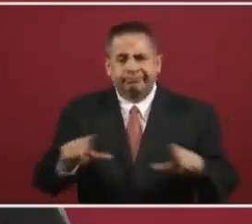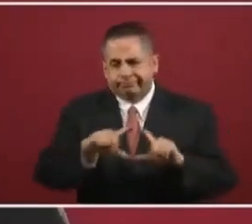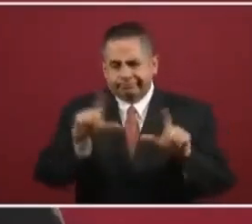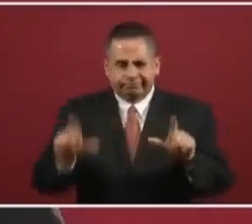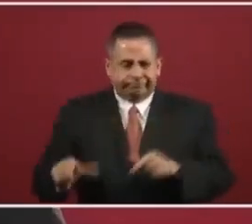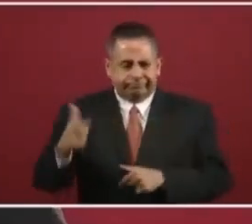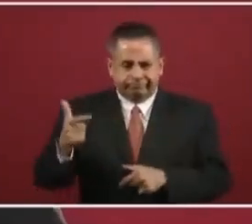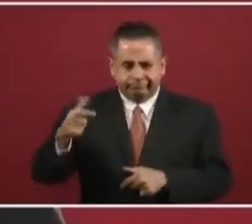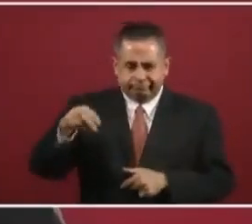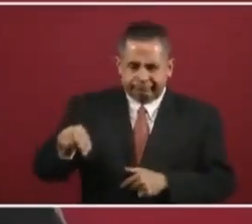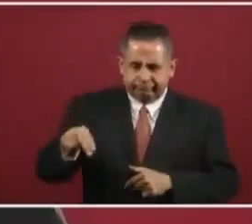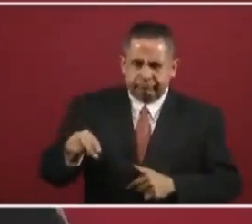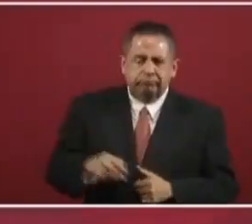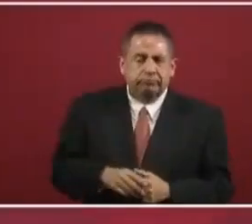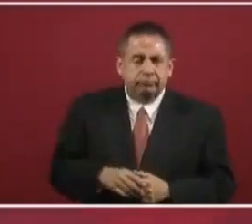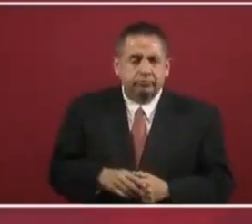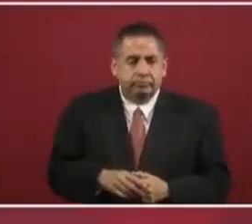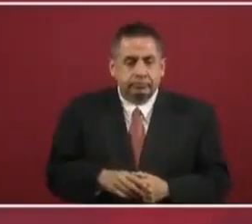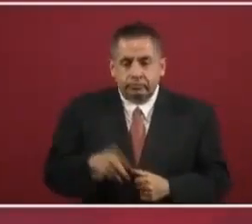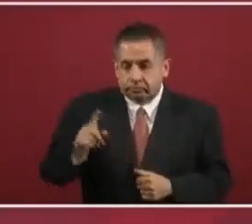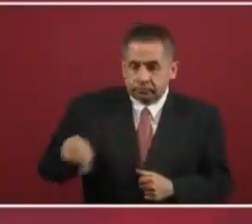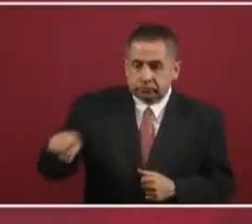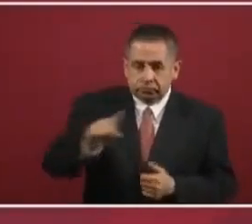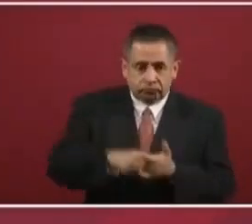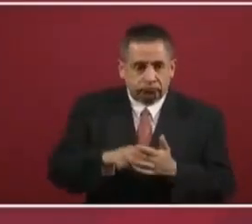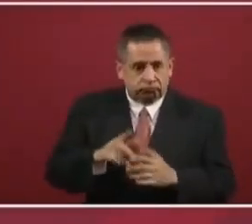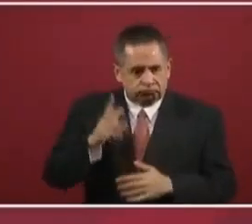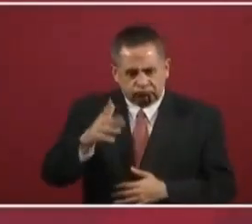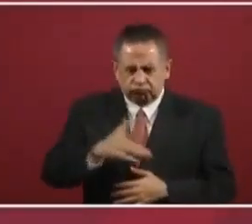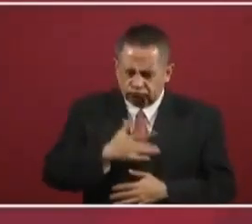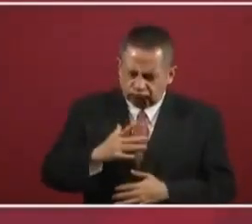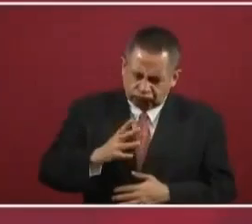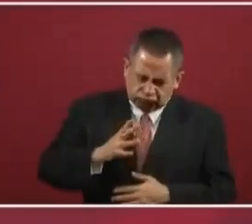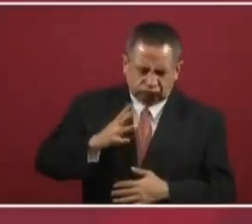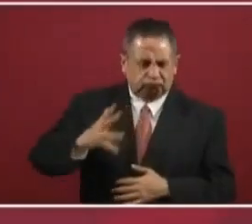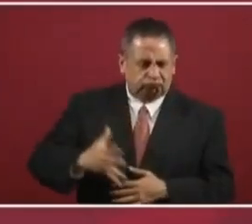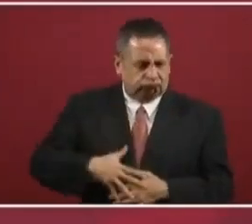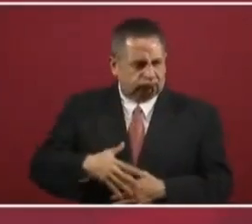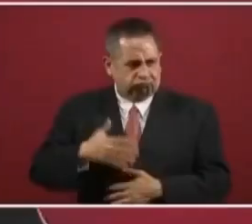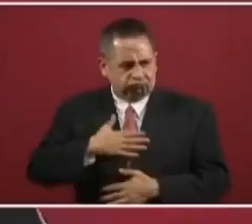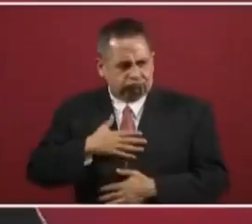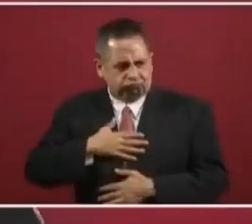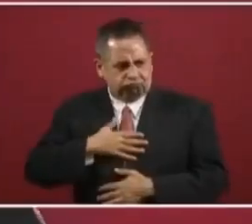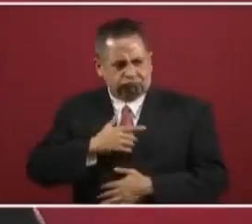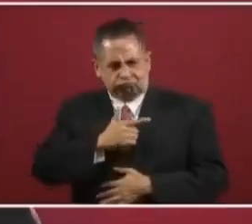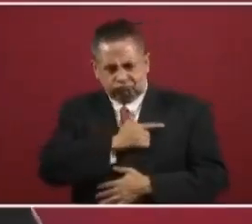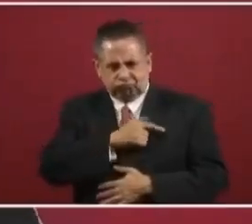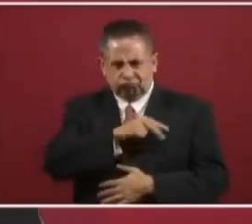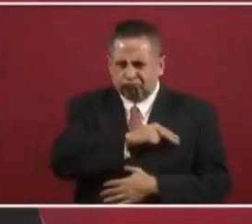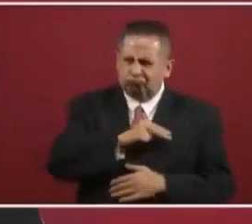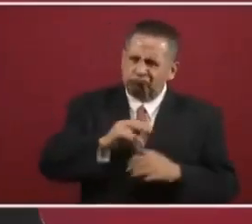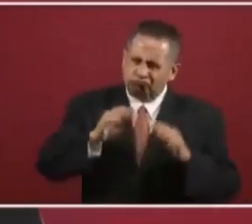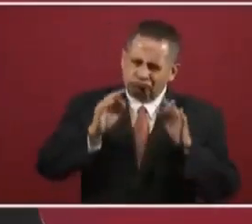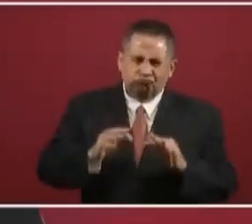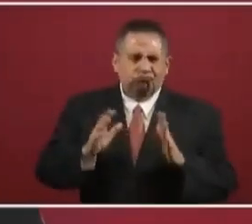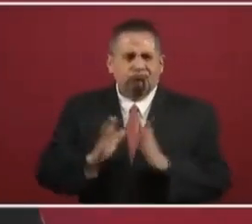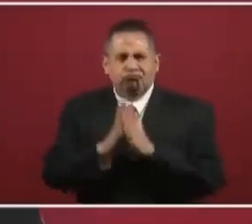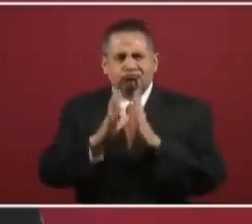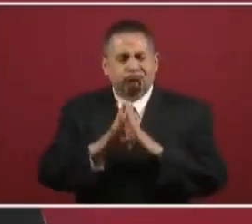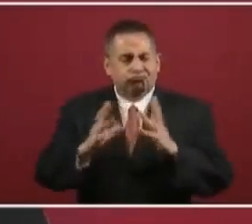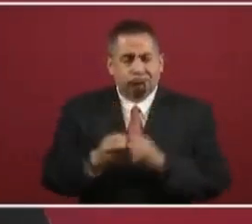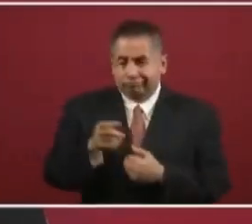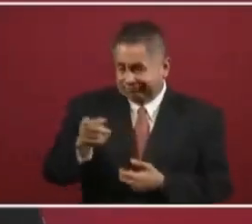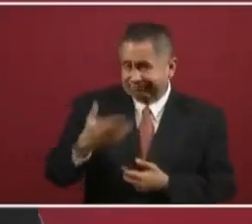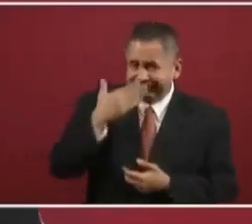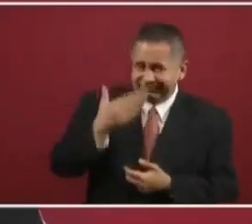y que iban a sentirse orgullosos de participar